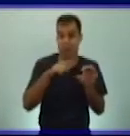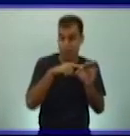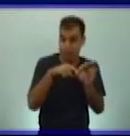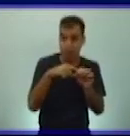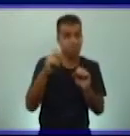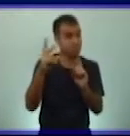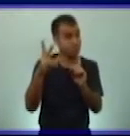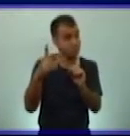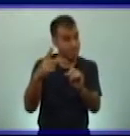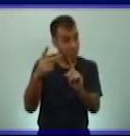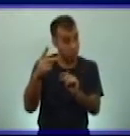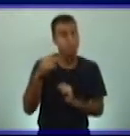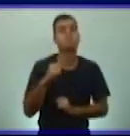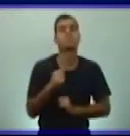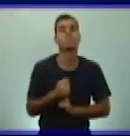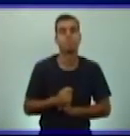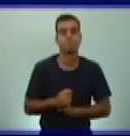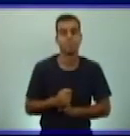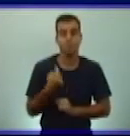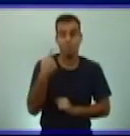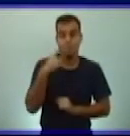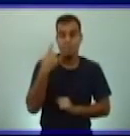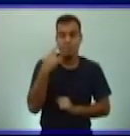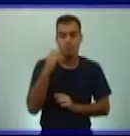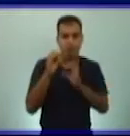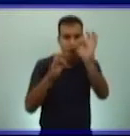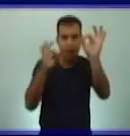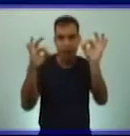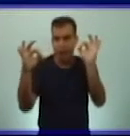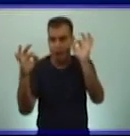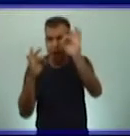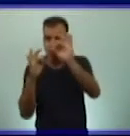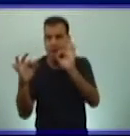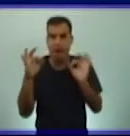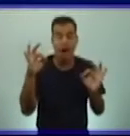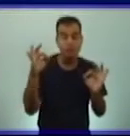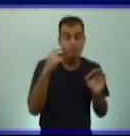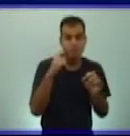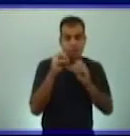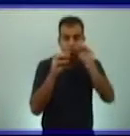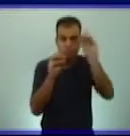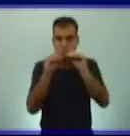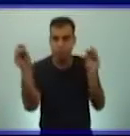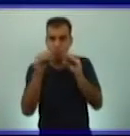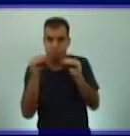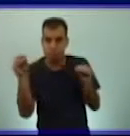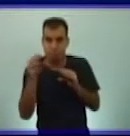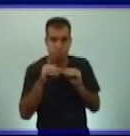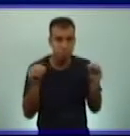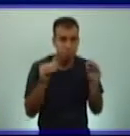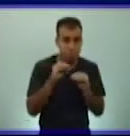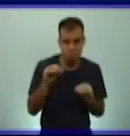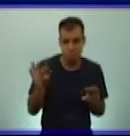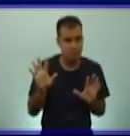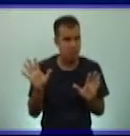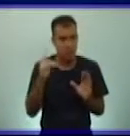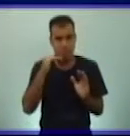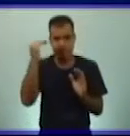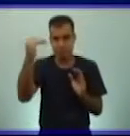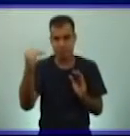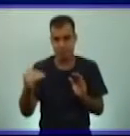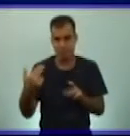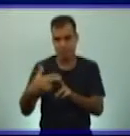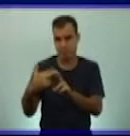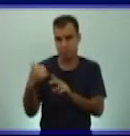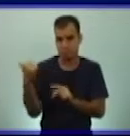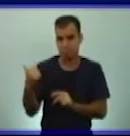lugar. Pero los cayos que se ven en la tabla, también distribuidos por los subarchipiélagos que ya habíamos localizado,